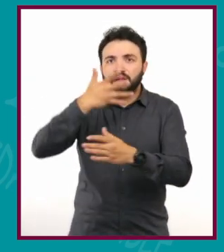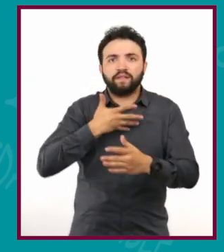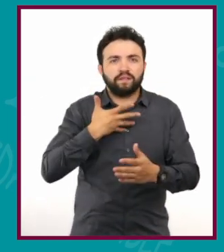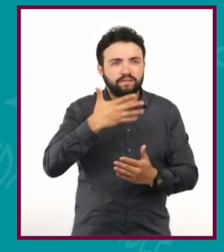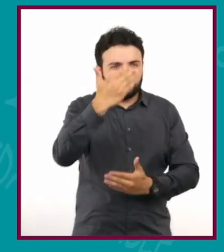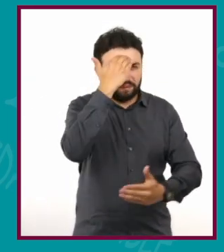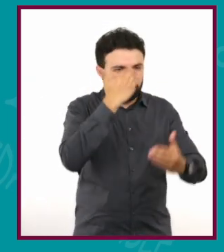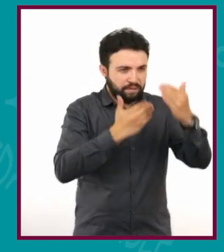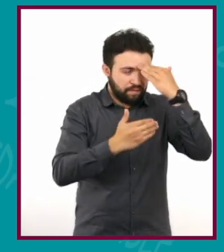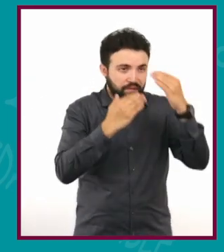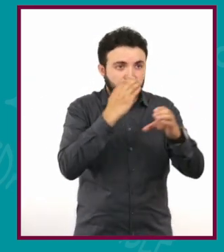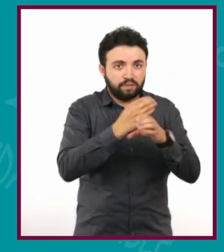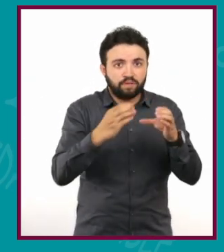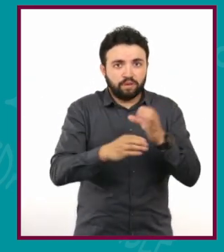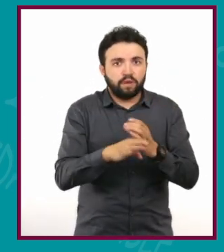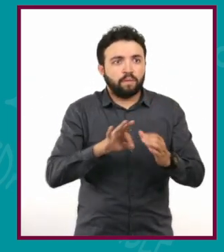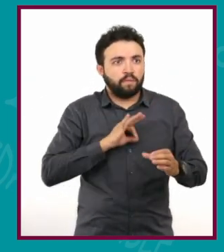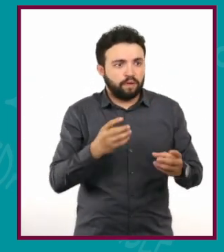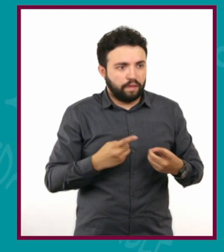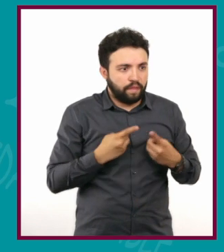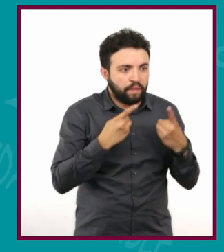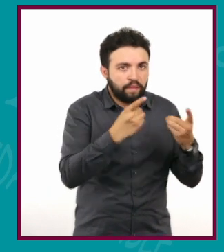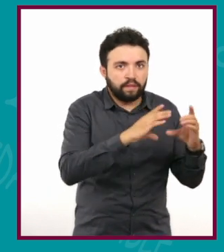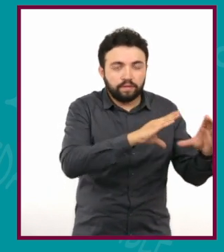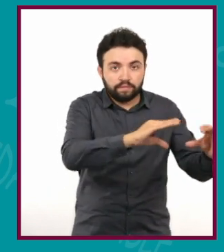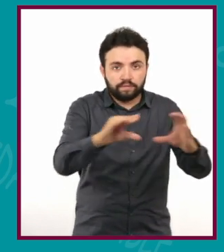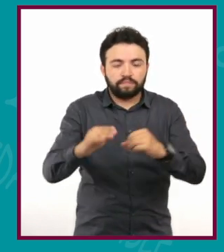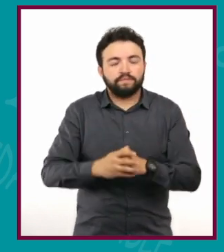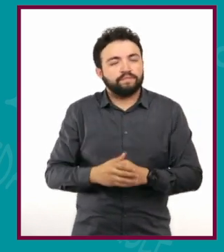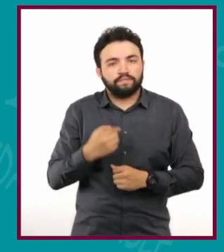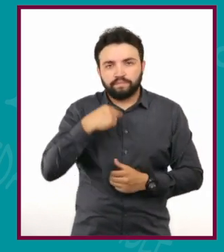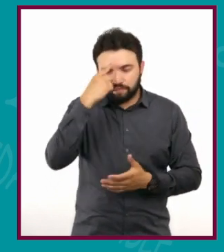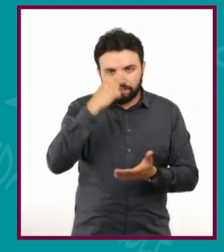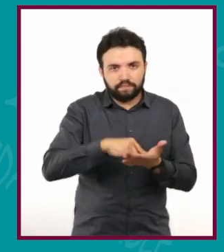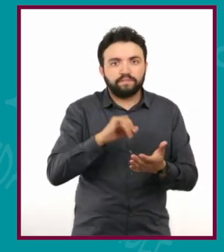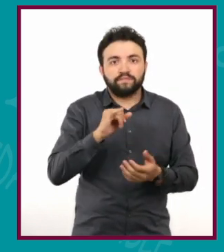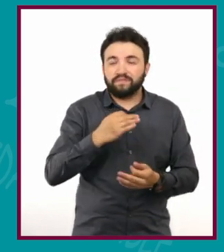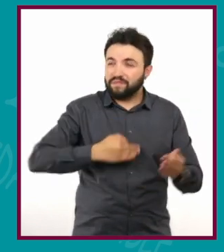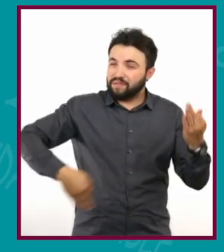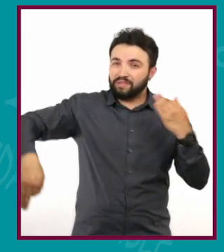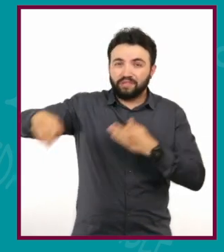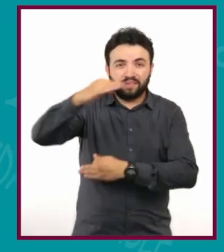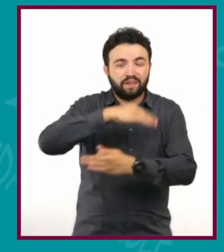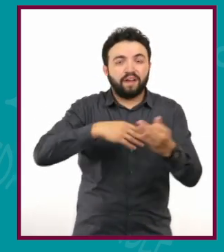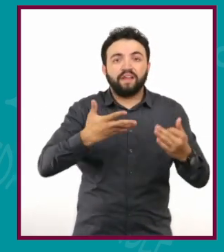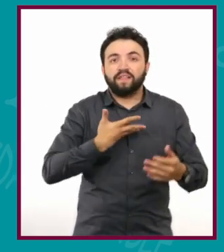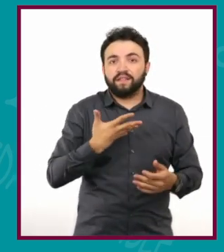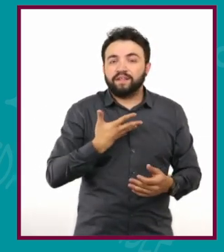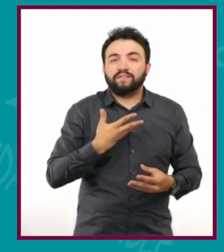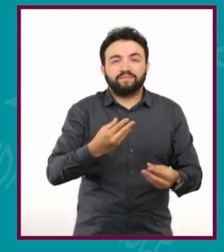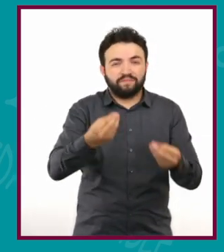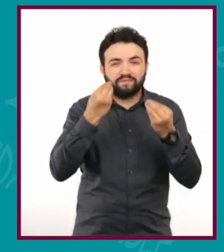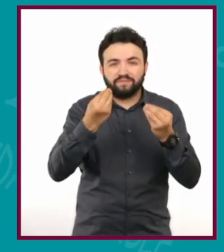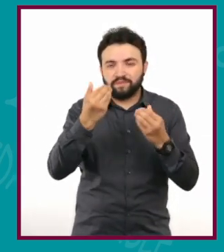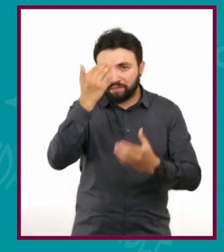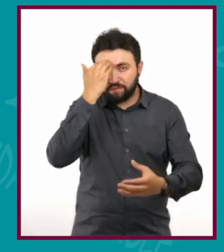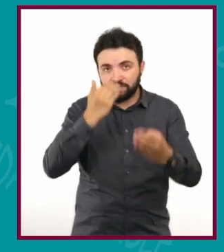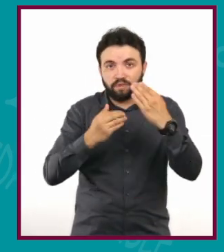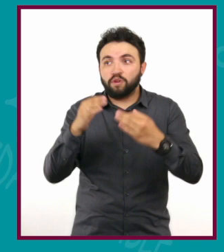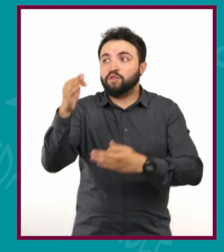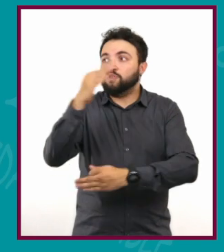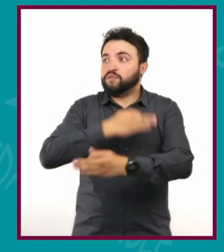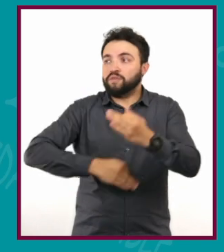Yo creo que todas las personas tienen un sinfín de conocimientos. Todos